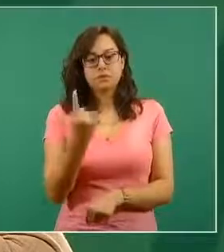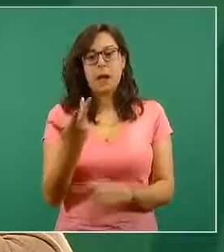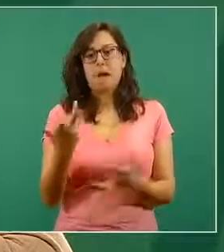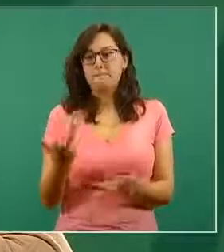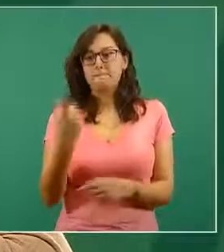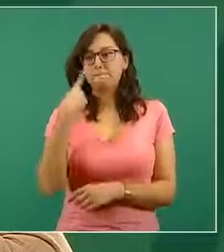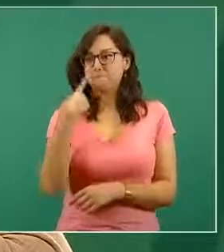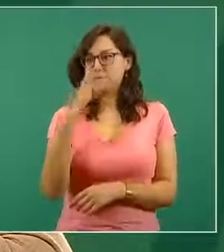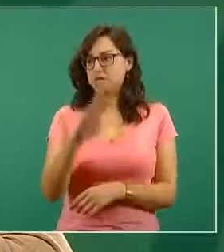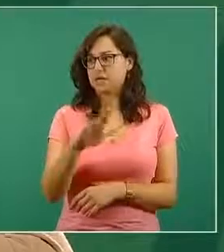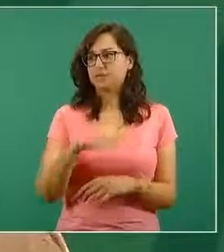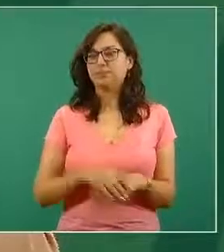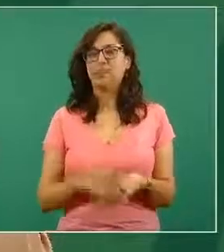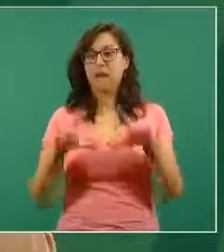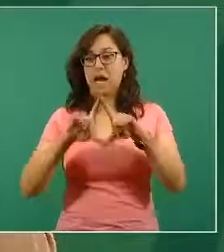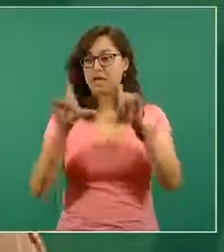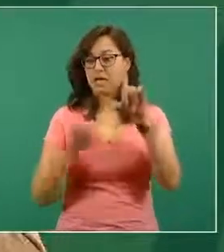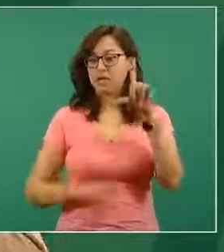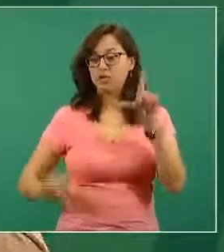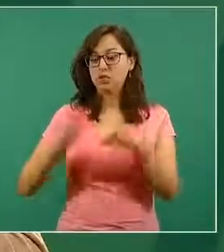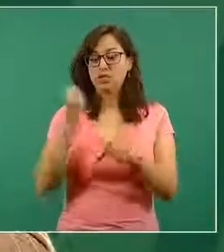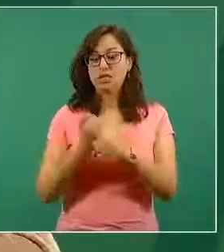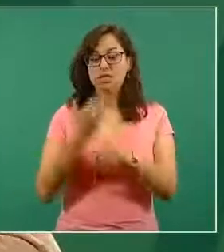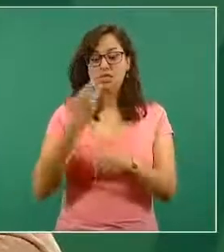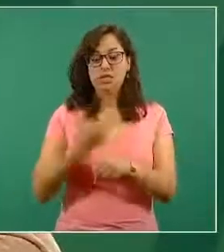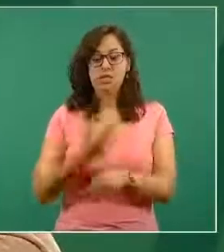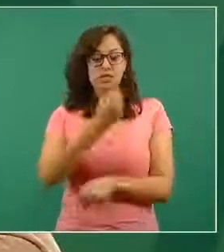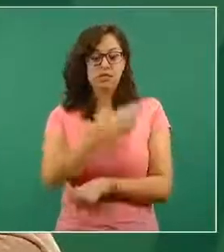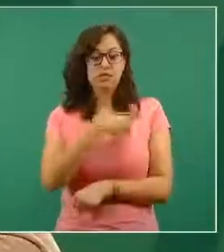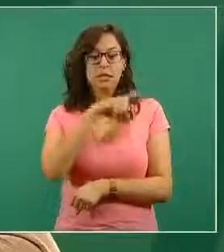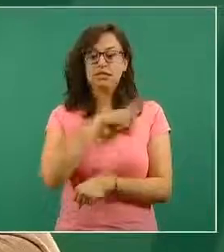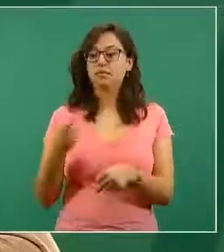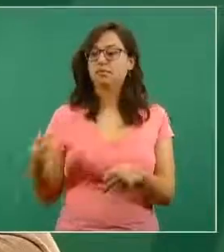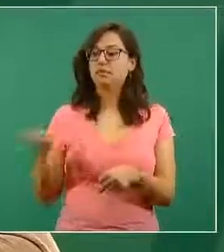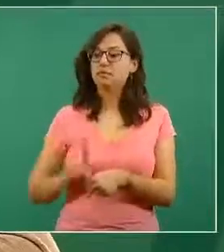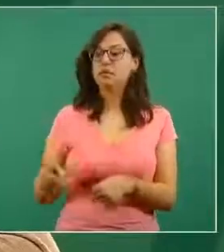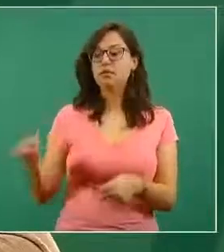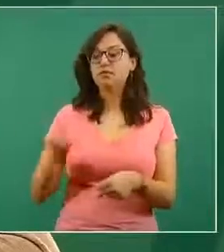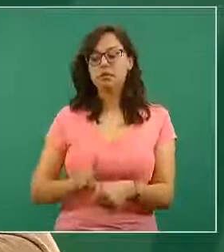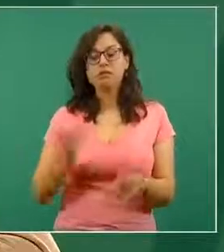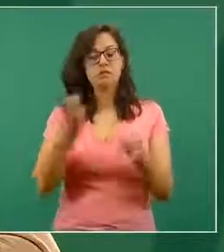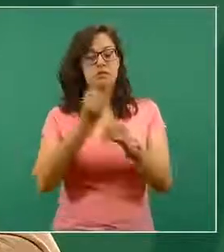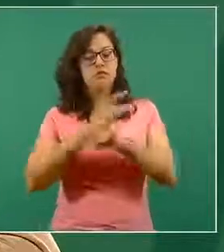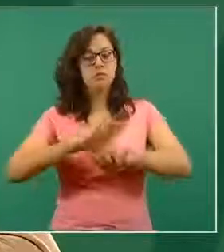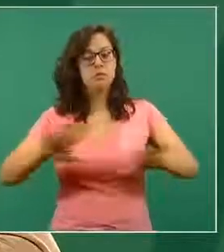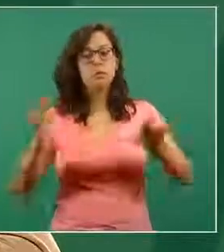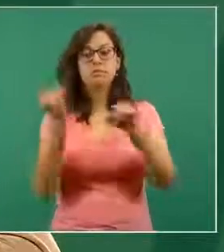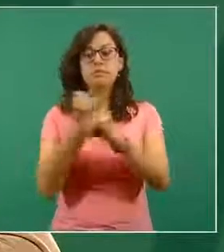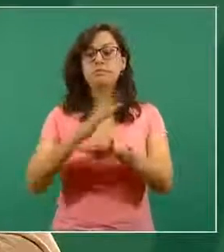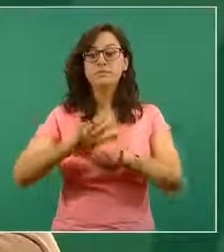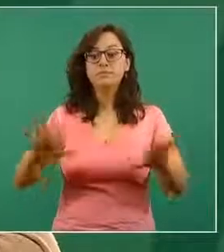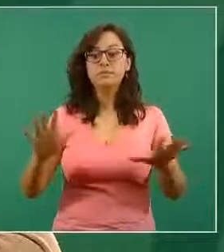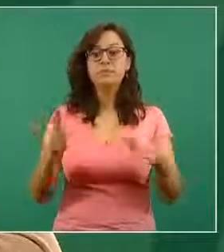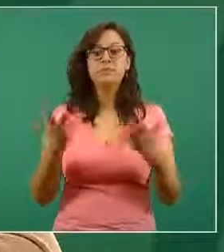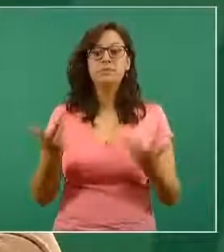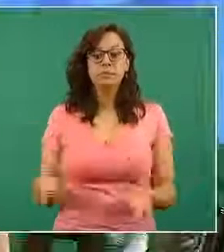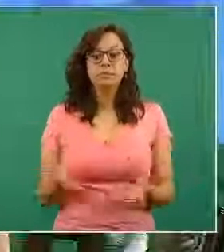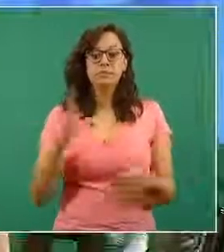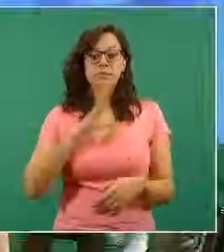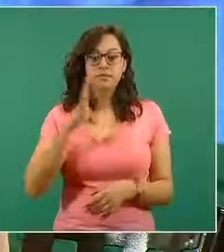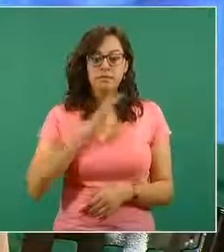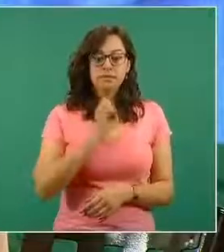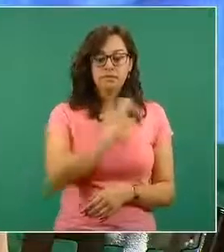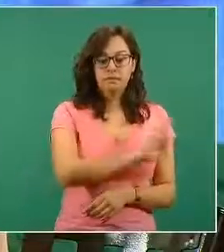que la Secretaría de Salud Federal publica diariamente, ustedes saben que esta información la tenemos publicada tanto en el micrositio